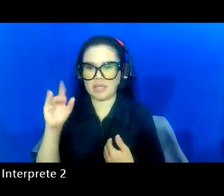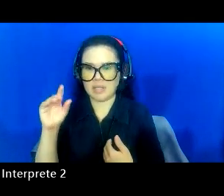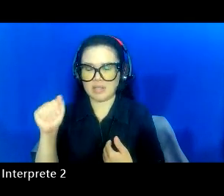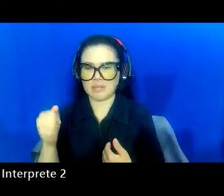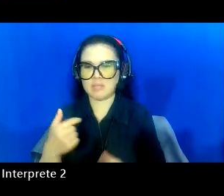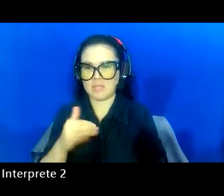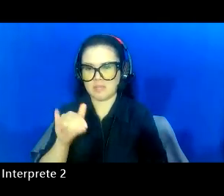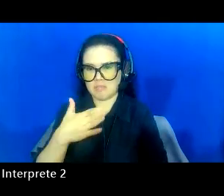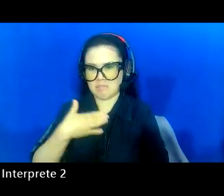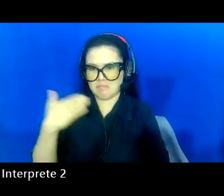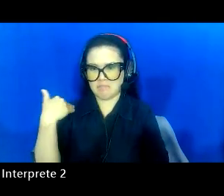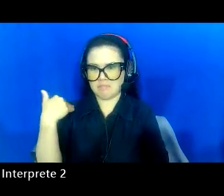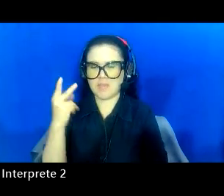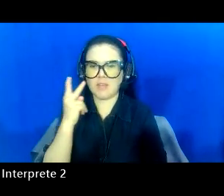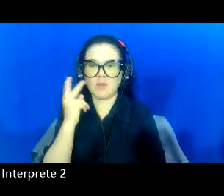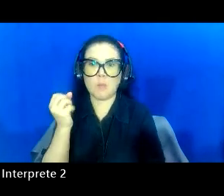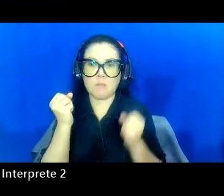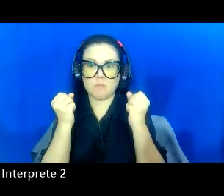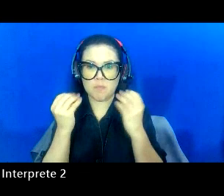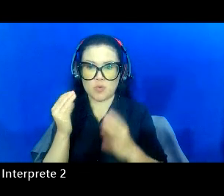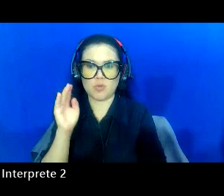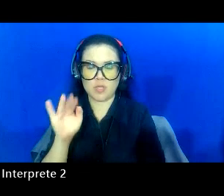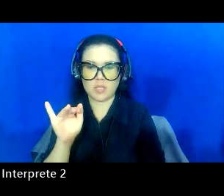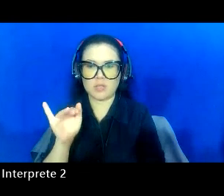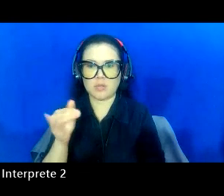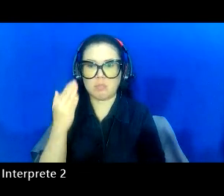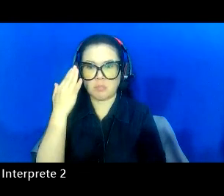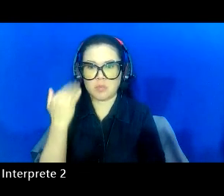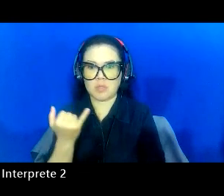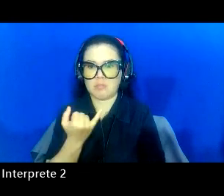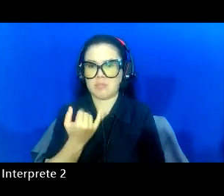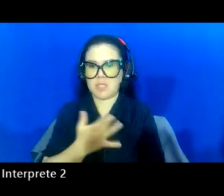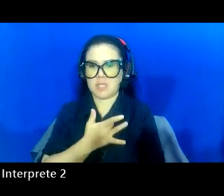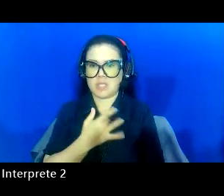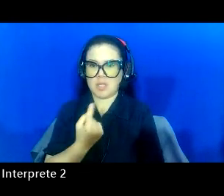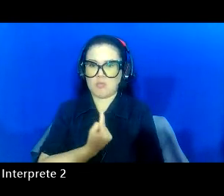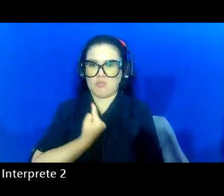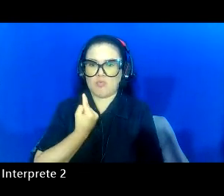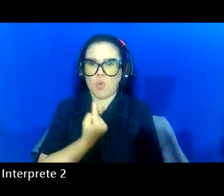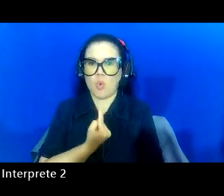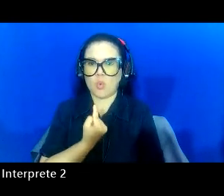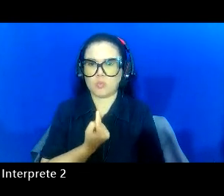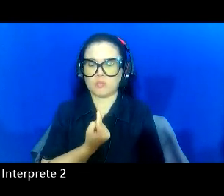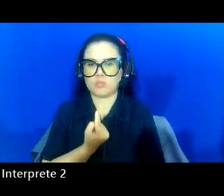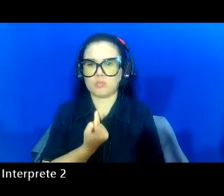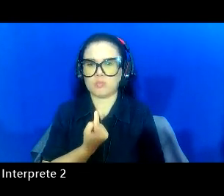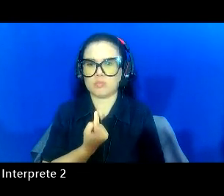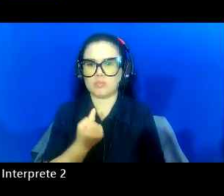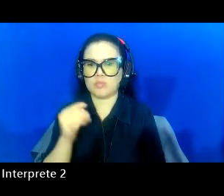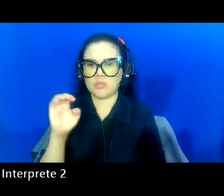se ve mucho eso por la soledad y la EIDA